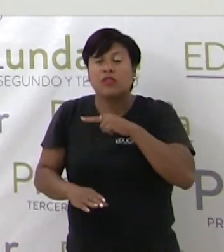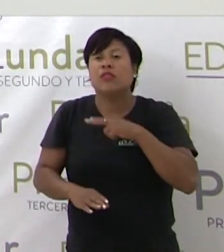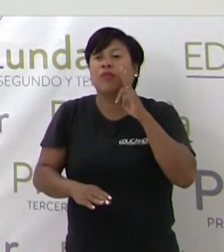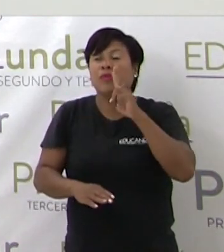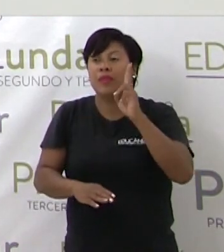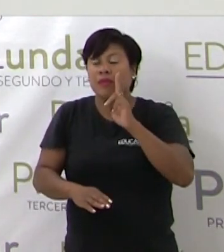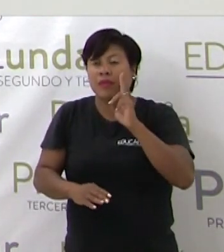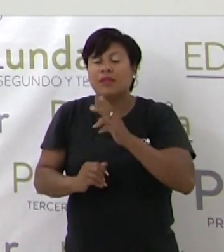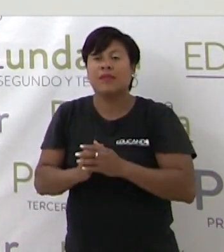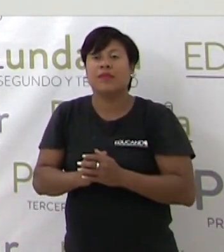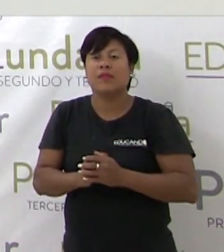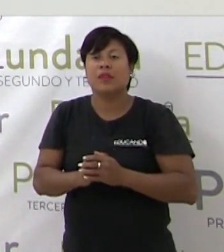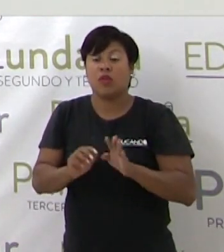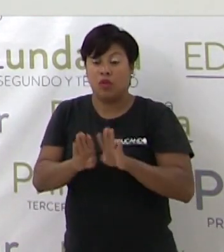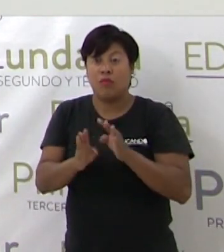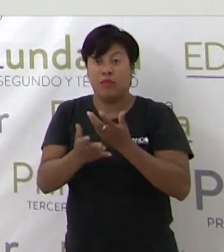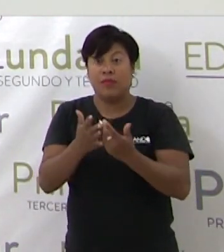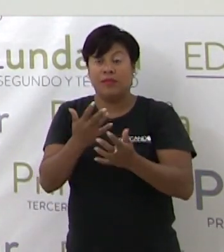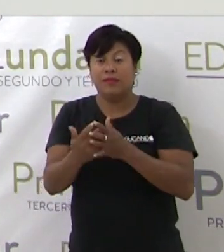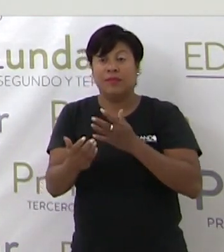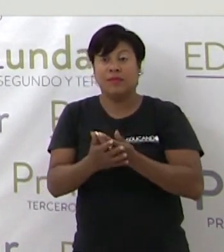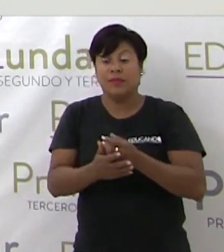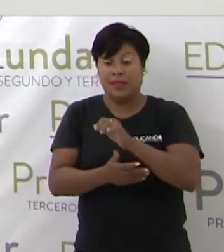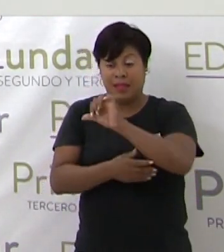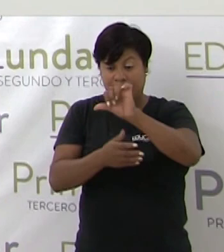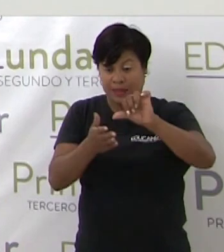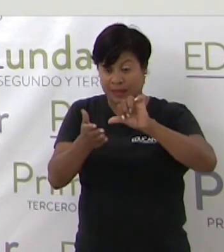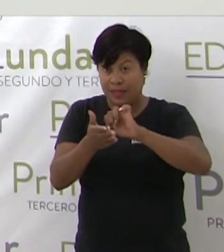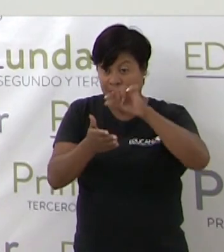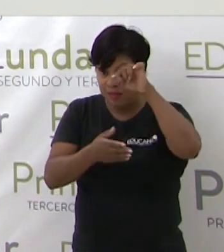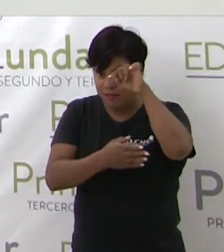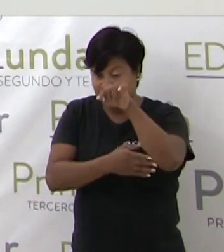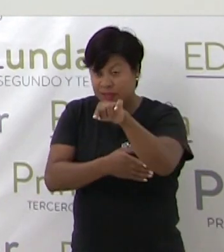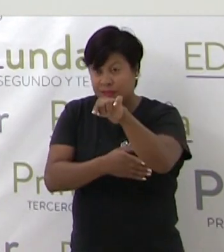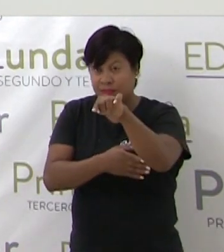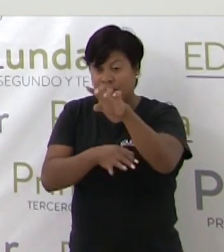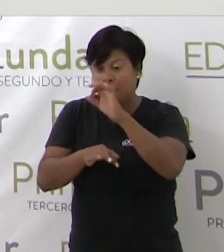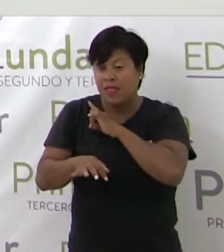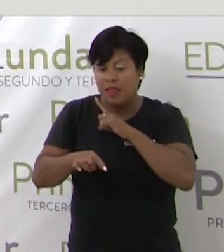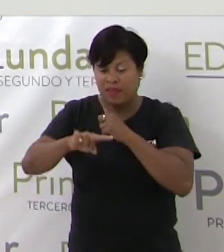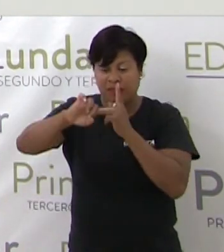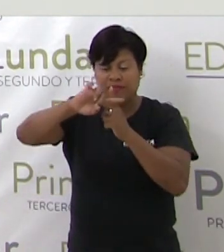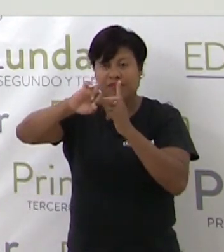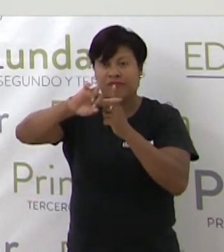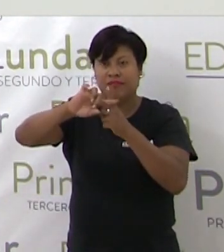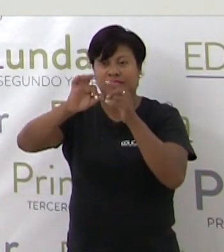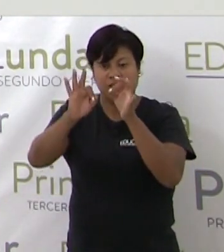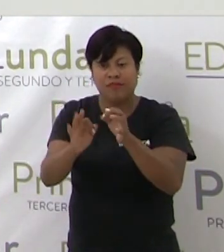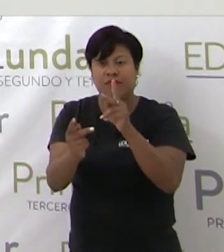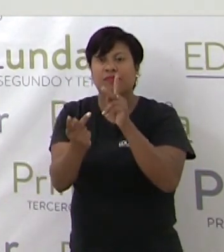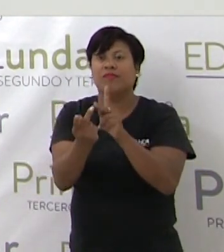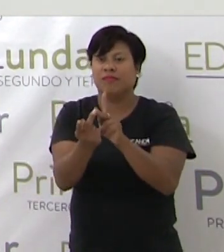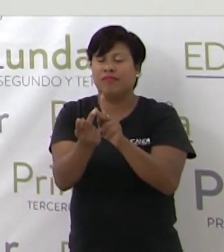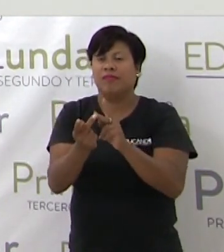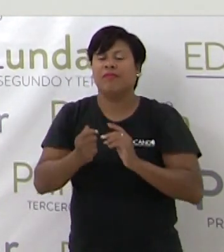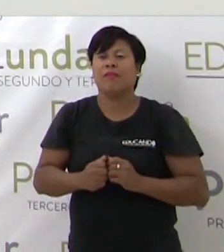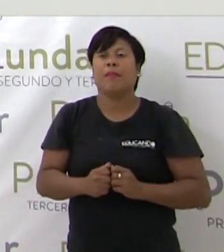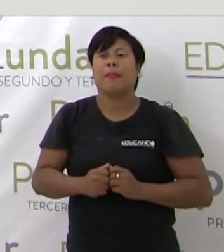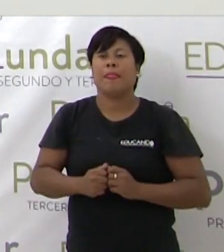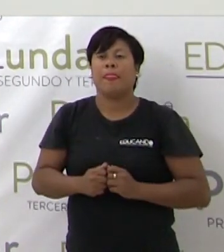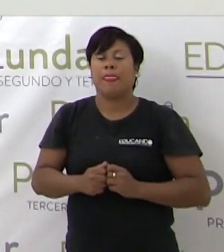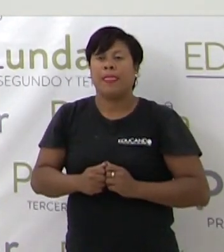vamos a posicionar en el centro y que coincida con este punto que tenemos